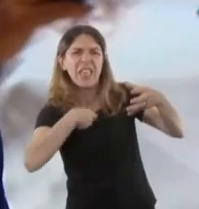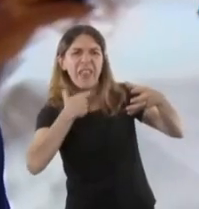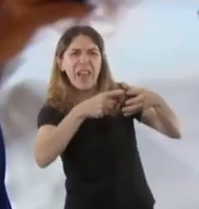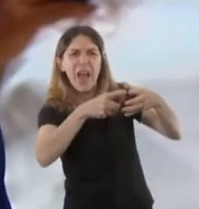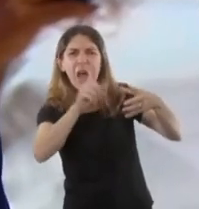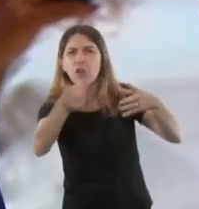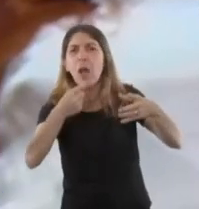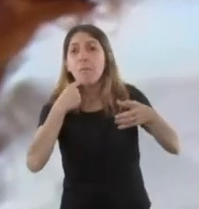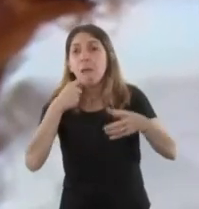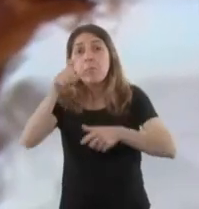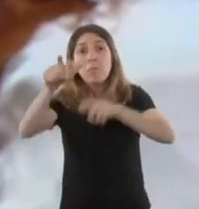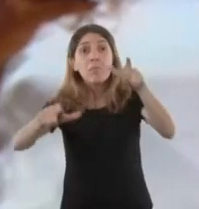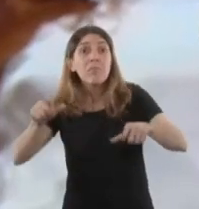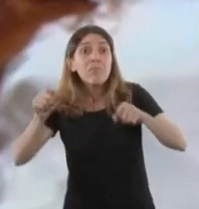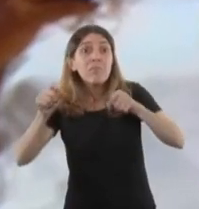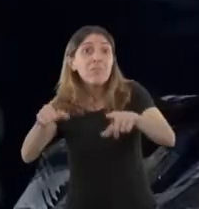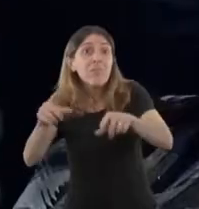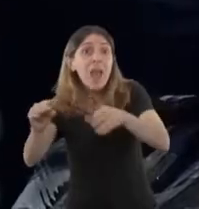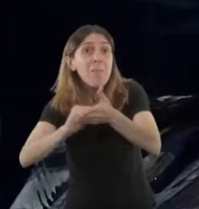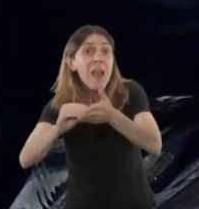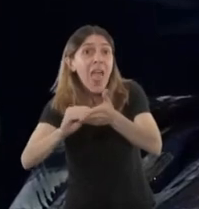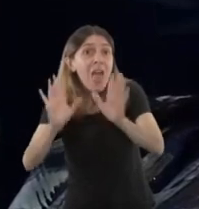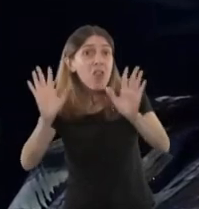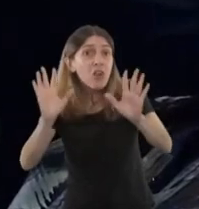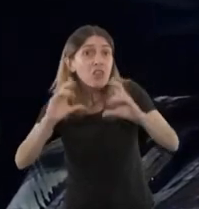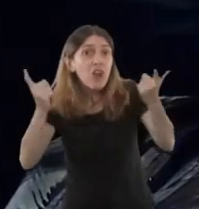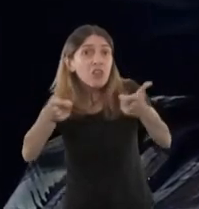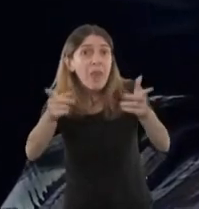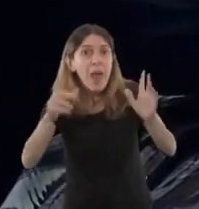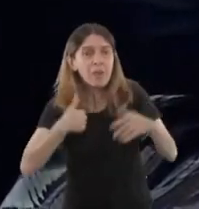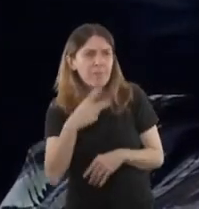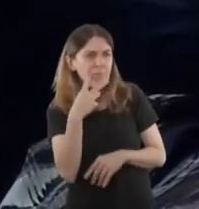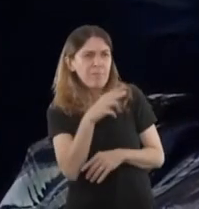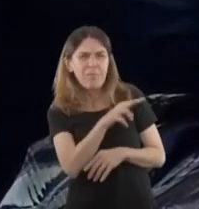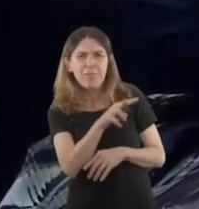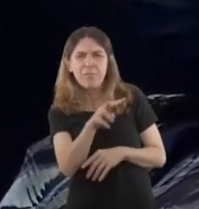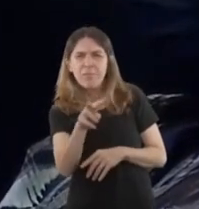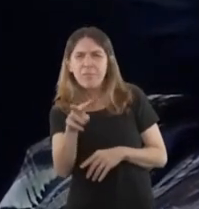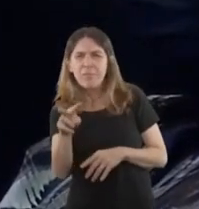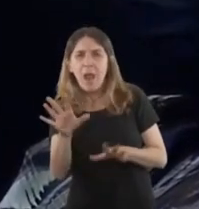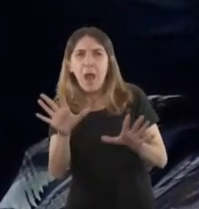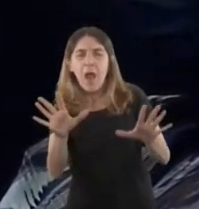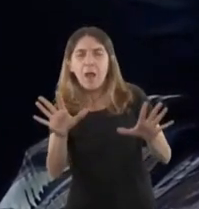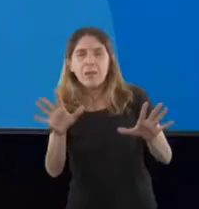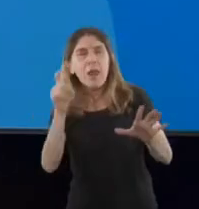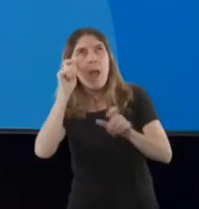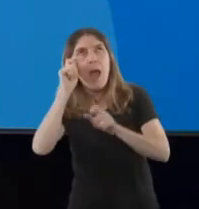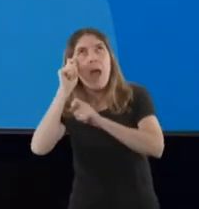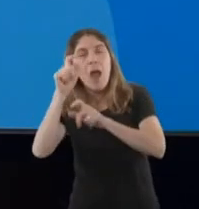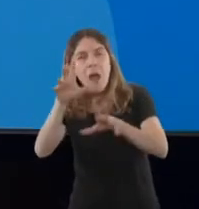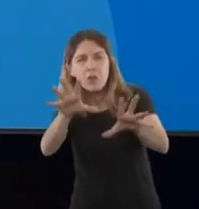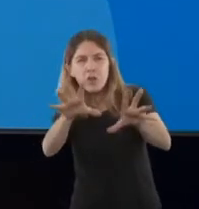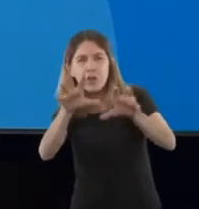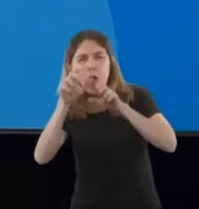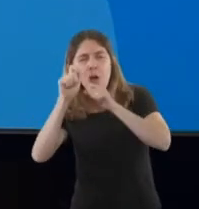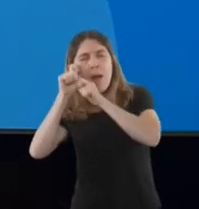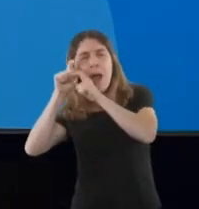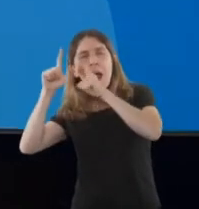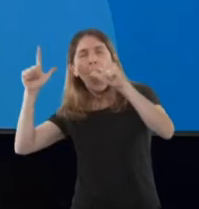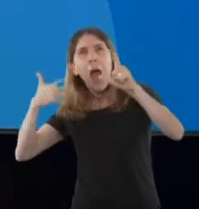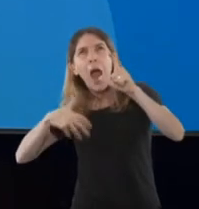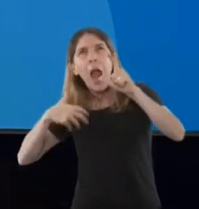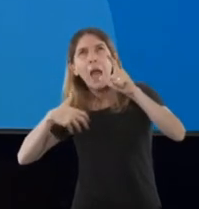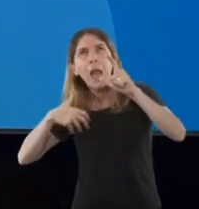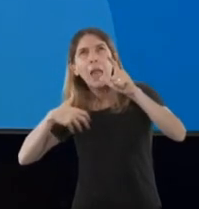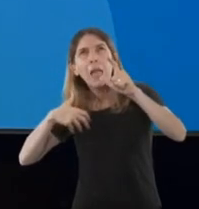sociedad civil lo que veía es la mejor foto de la argentina lo que vemos acá de frente